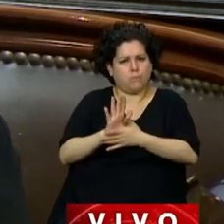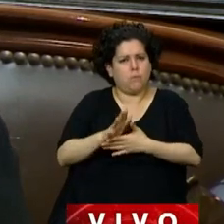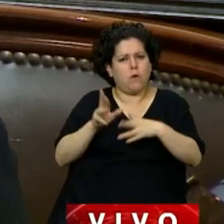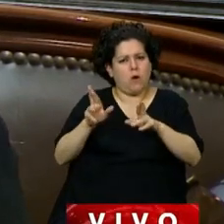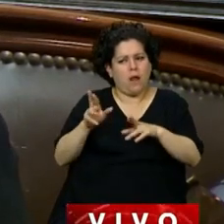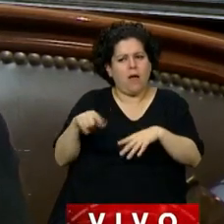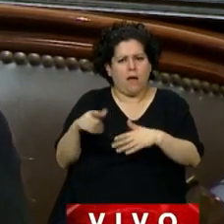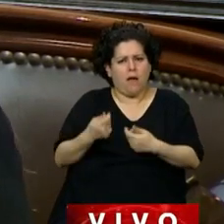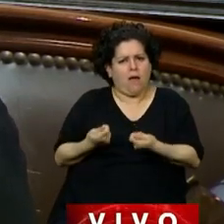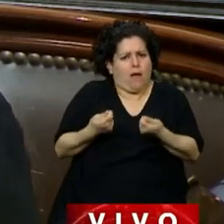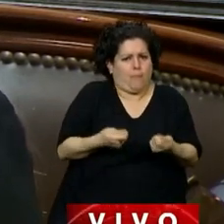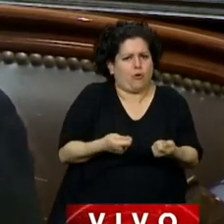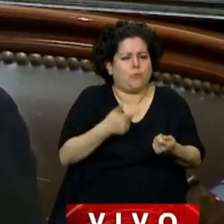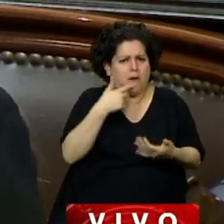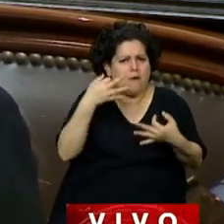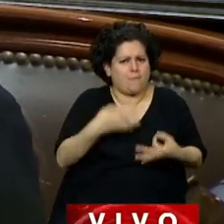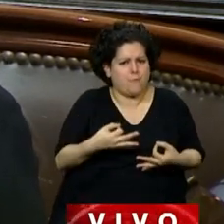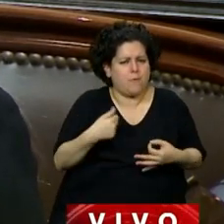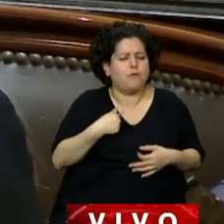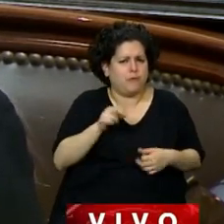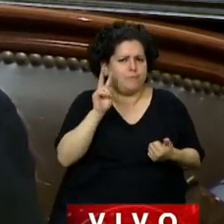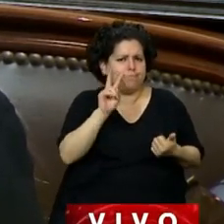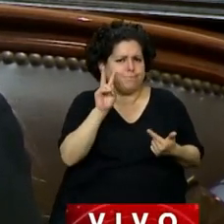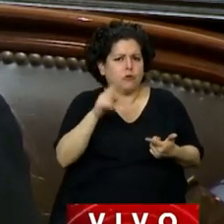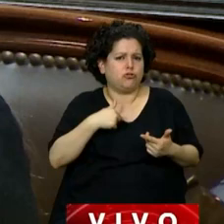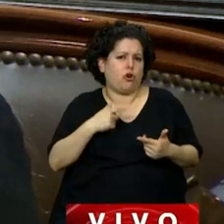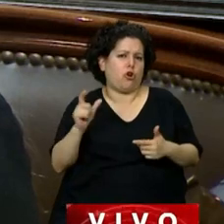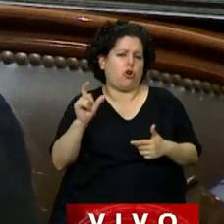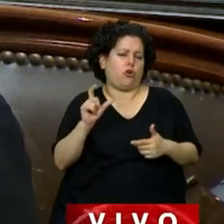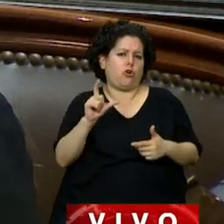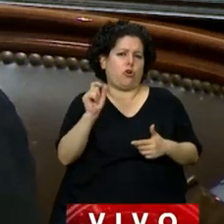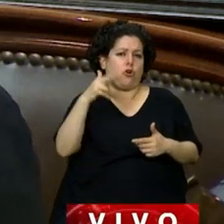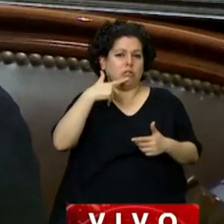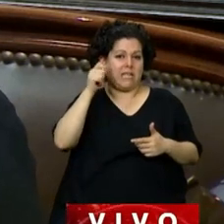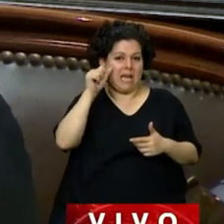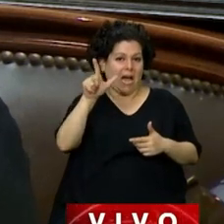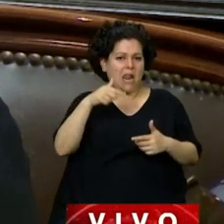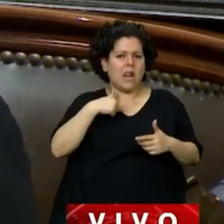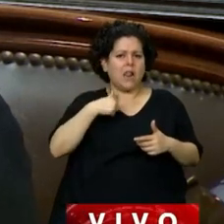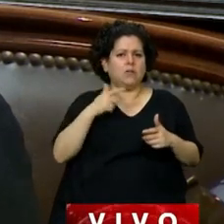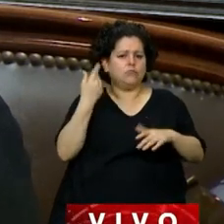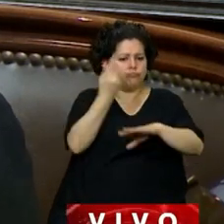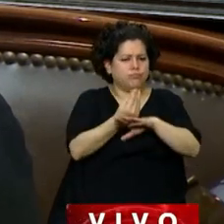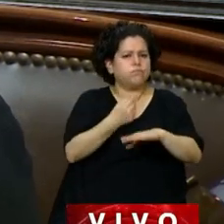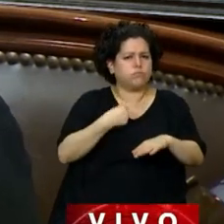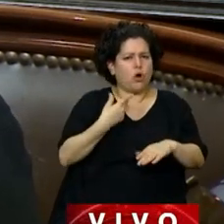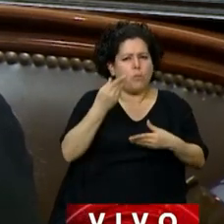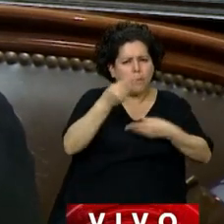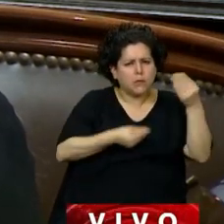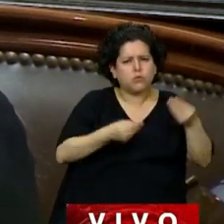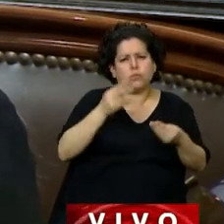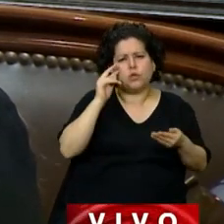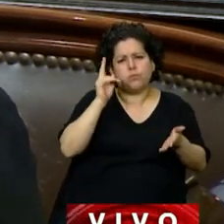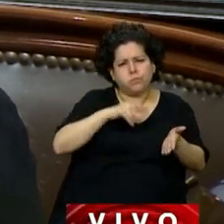se concreten. Me ha tocado ver como concejal de mi ciudad pasar por varios presupuestos, muchos